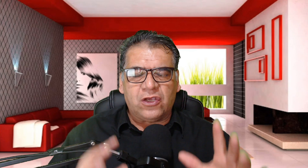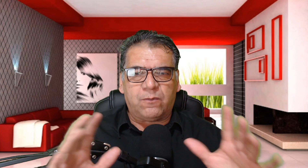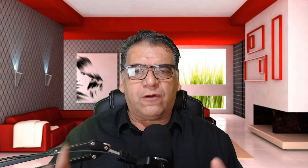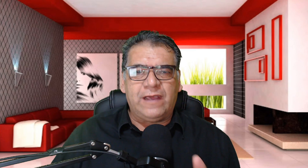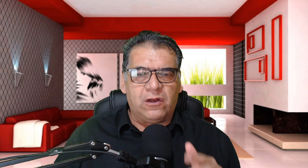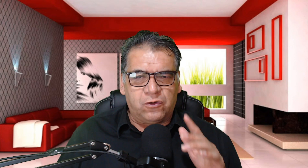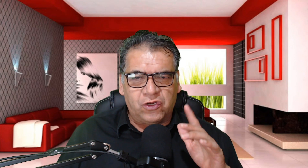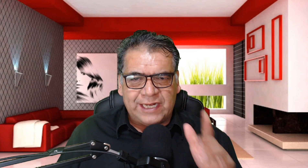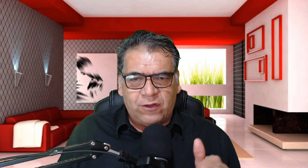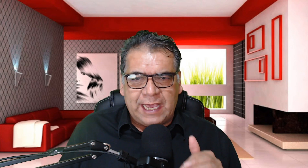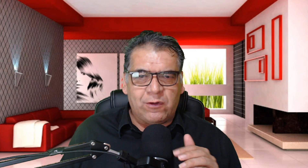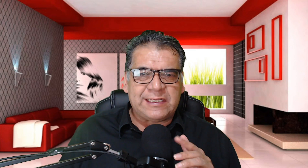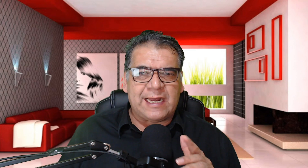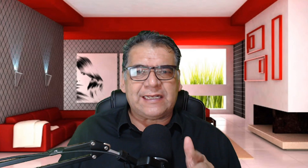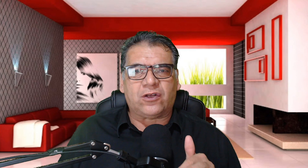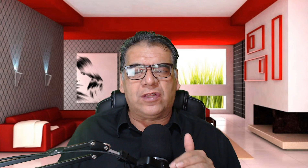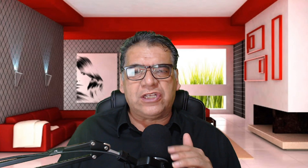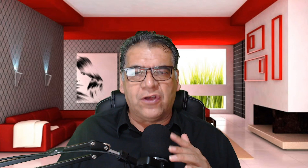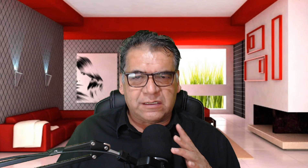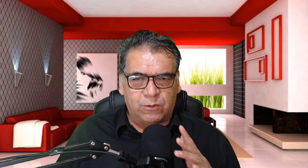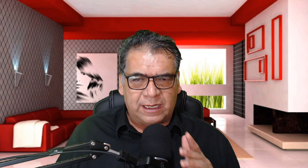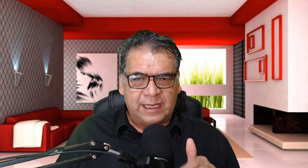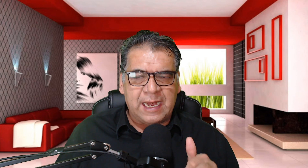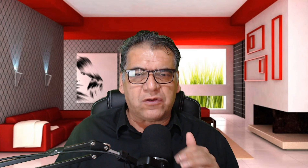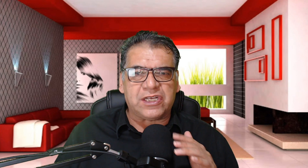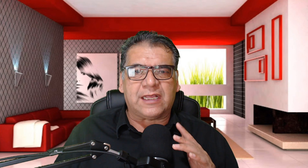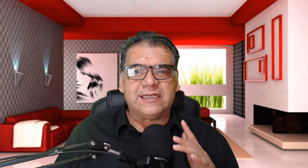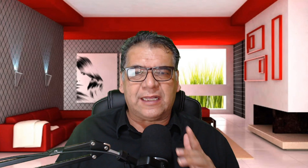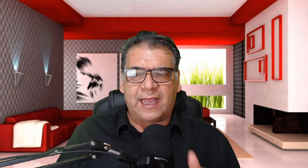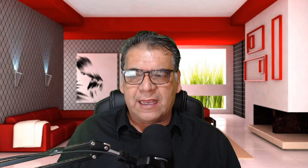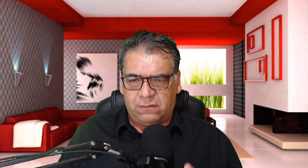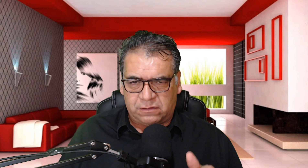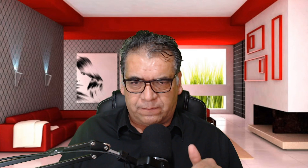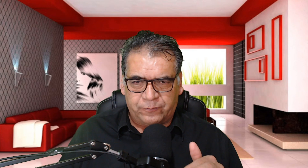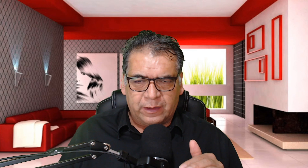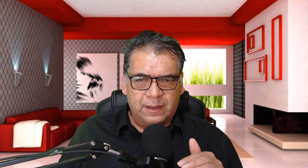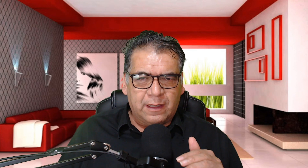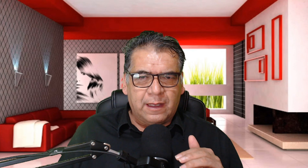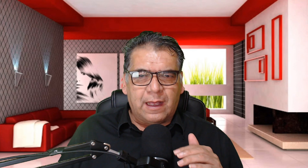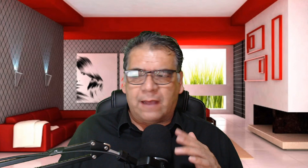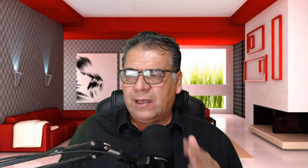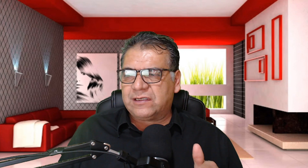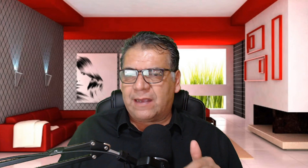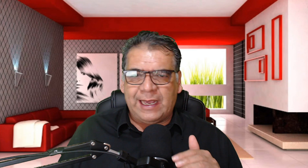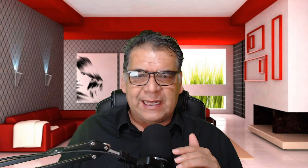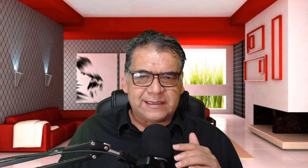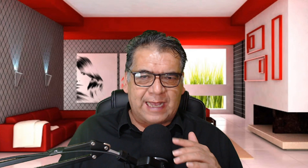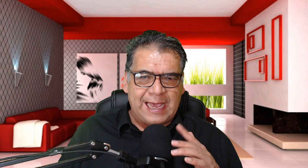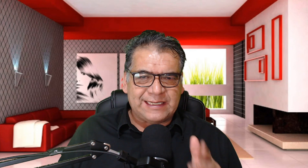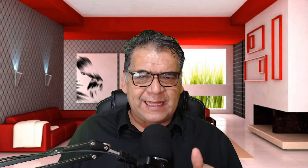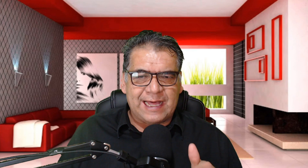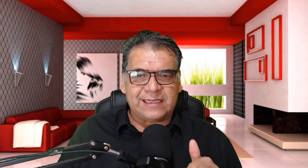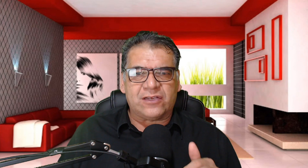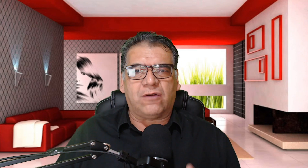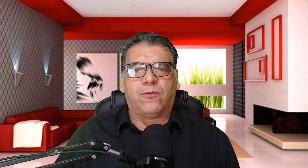el señor Porfirio Muñoz Ledo ya no está en esas condiciones porque tiene 87 años. Amigos y amigas, a